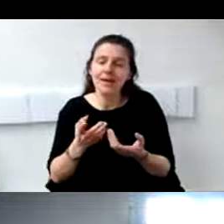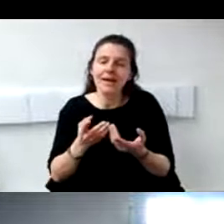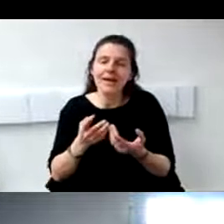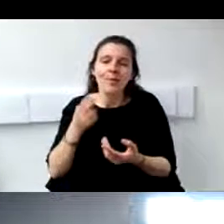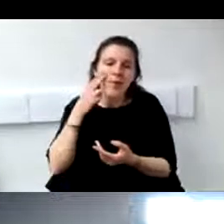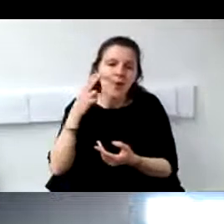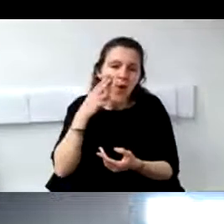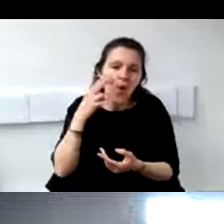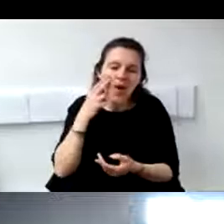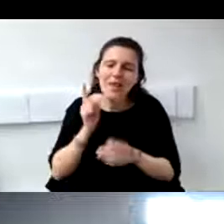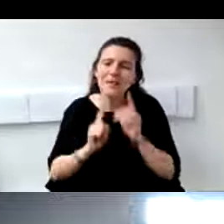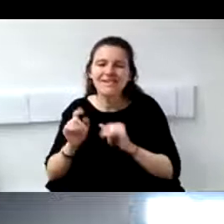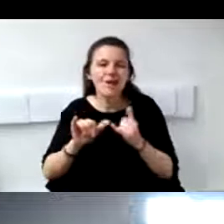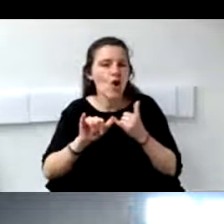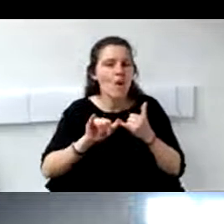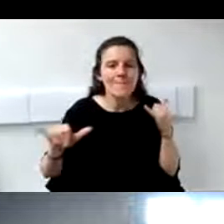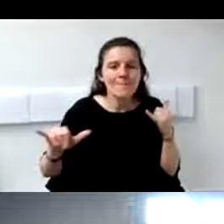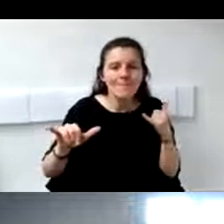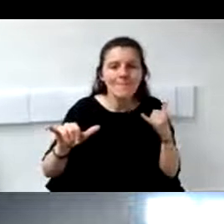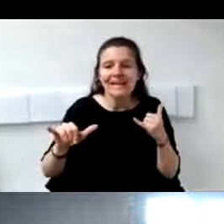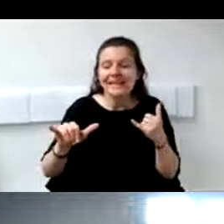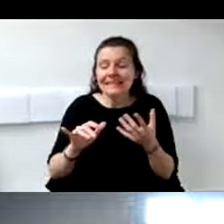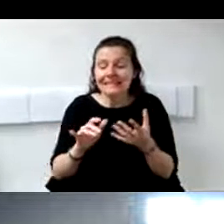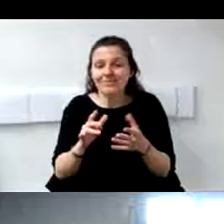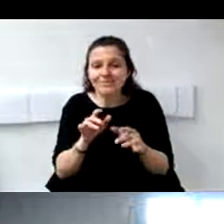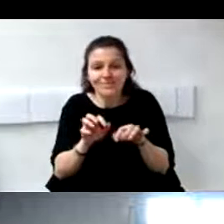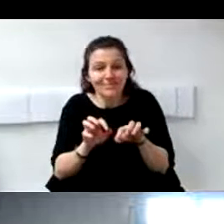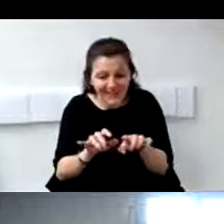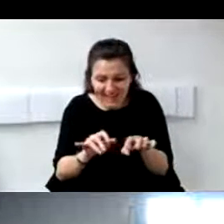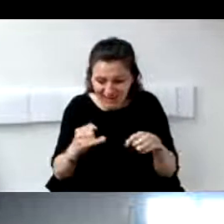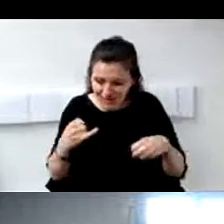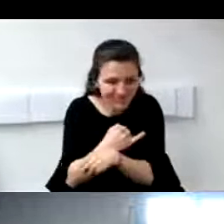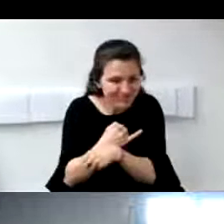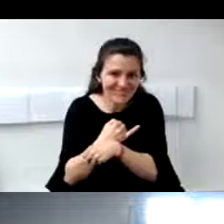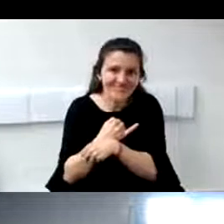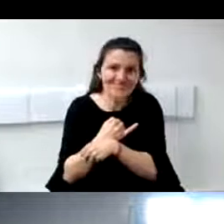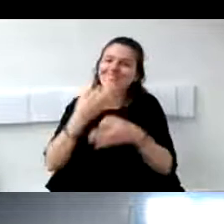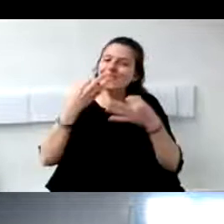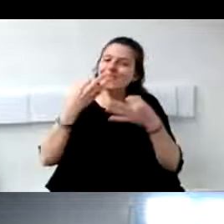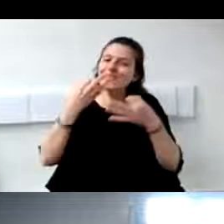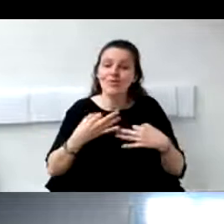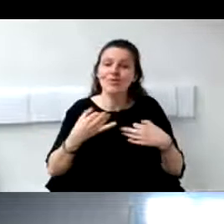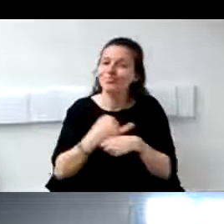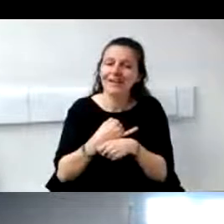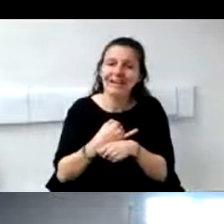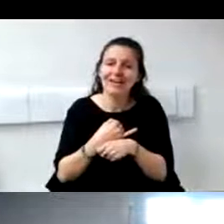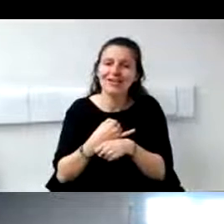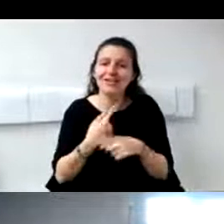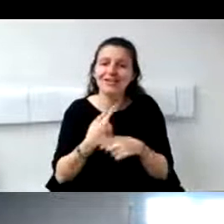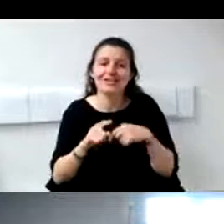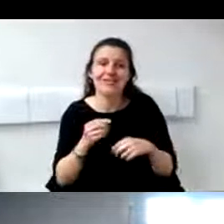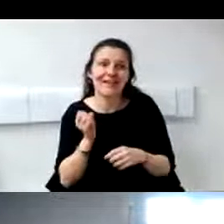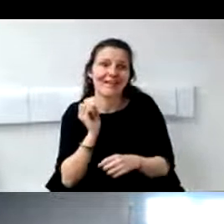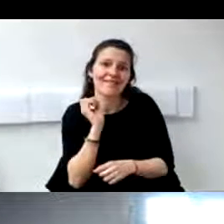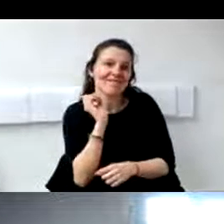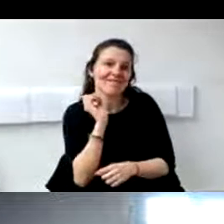cambian una vocal, una consonante, va a cualquier lado, y si ese mail casualmente existe, no viene el